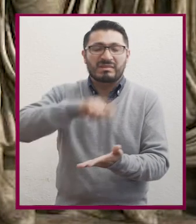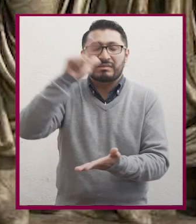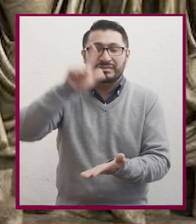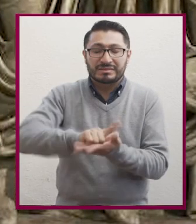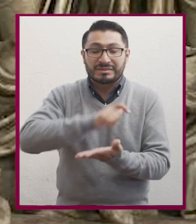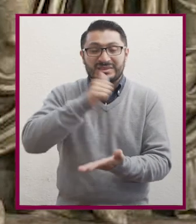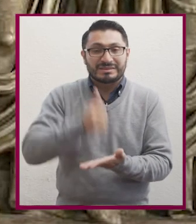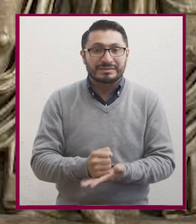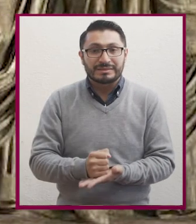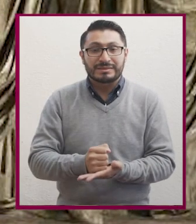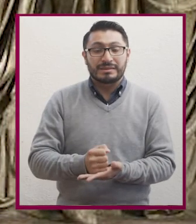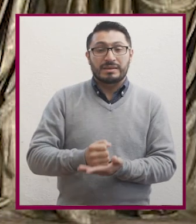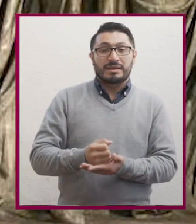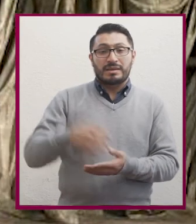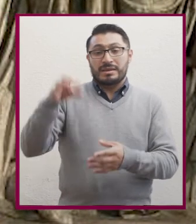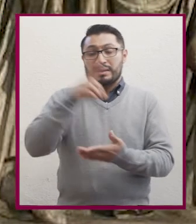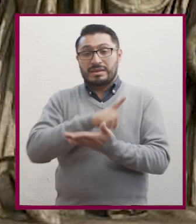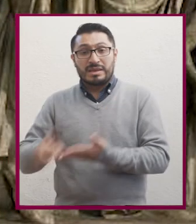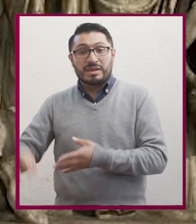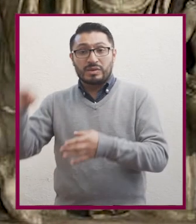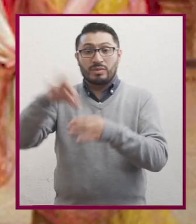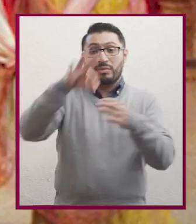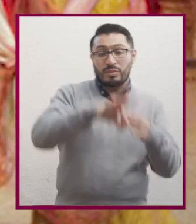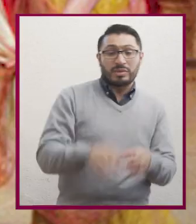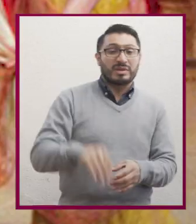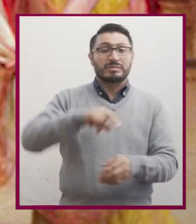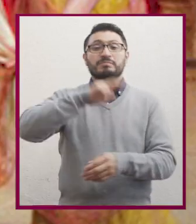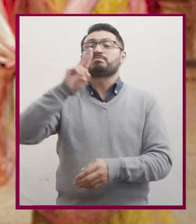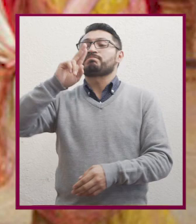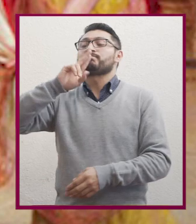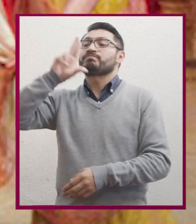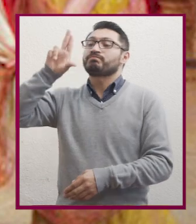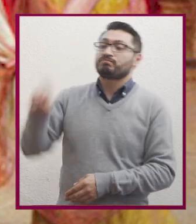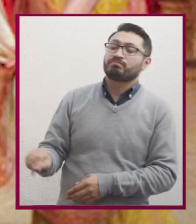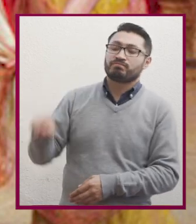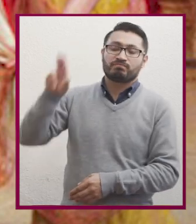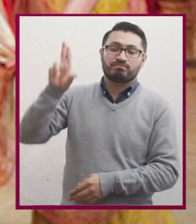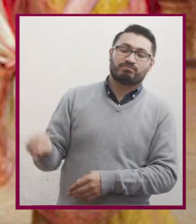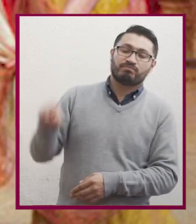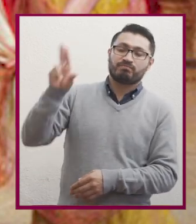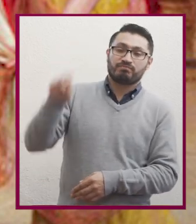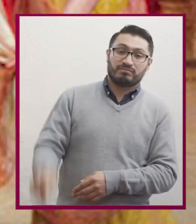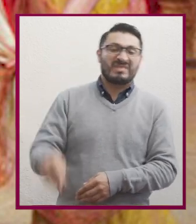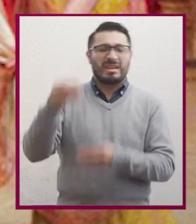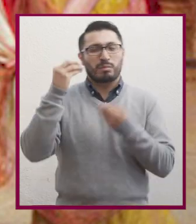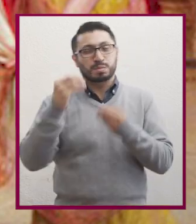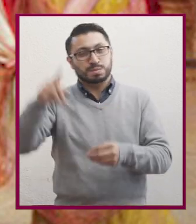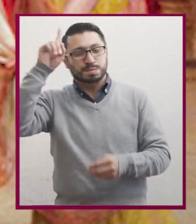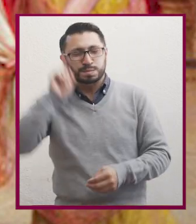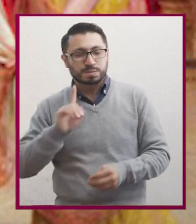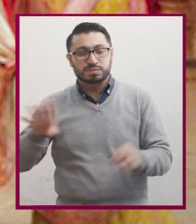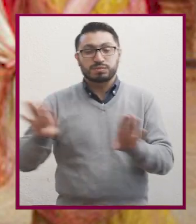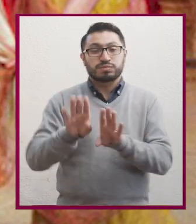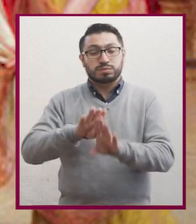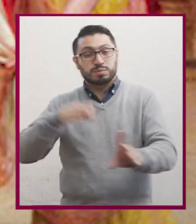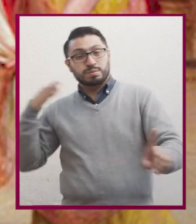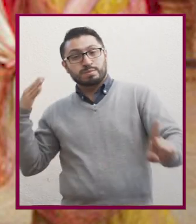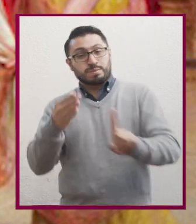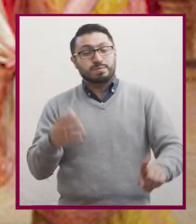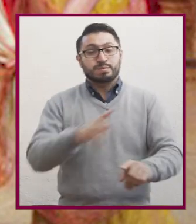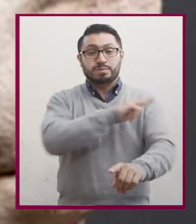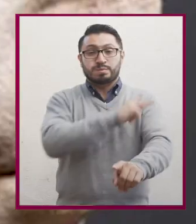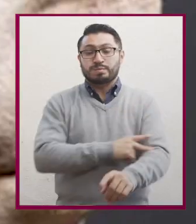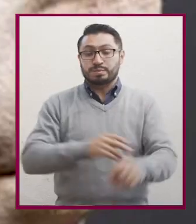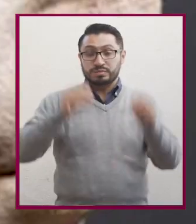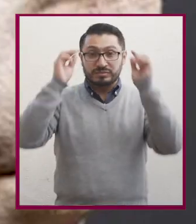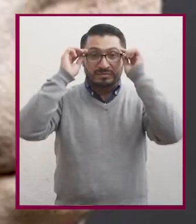y ser votadas, siempre les fueron negados. Frente a esta limitación, muchas mujeres buscaron obtener un poder